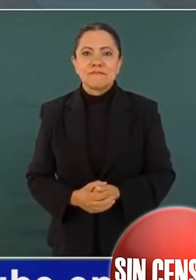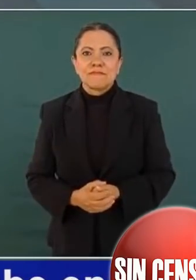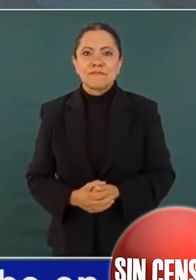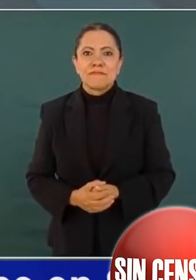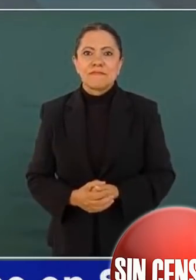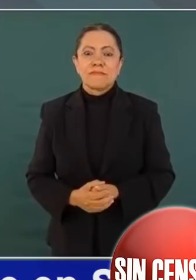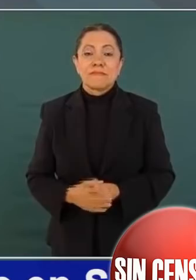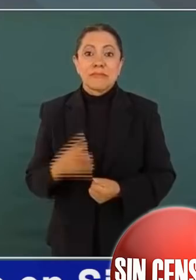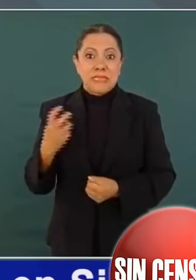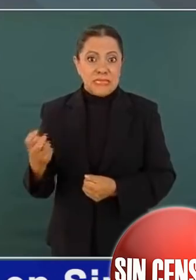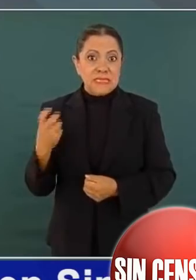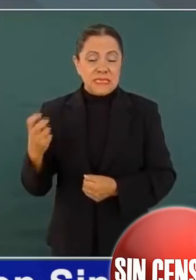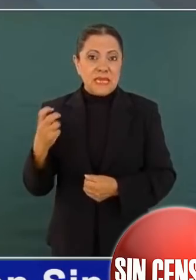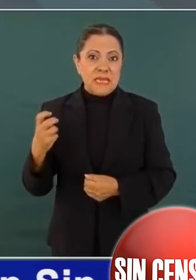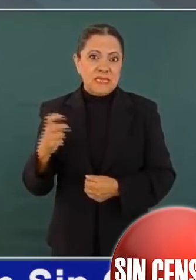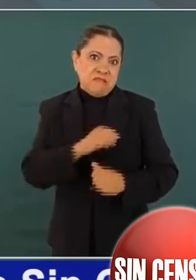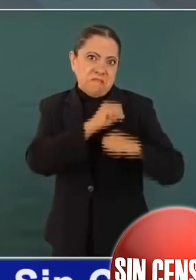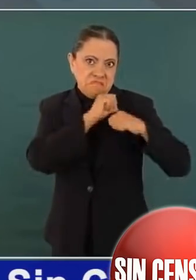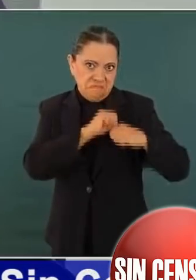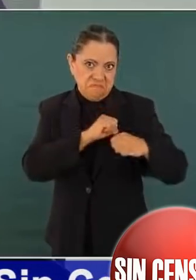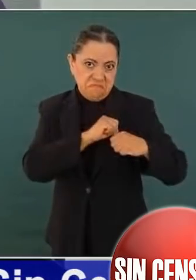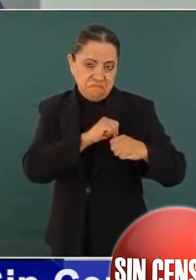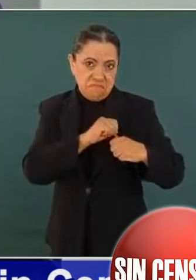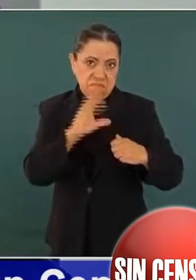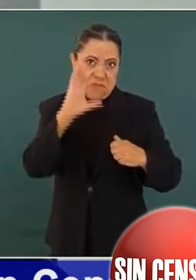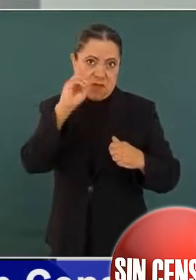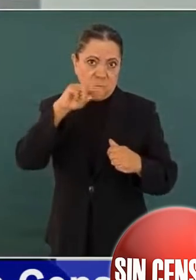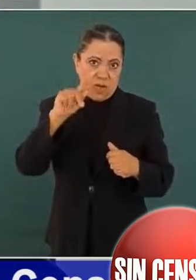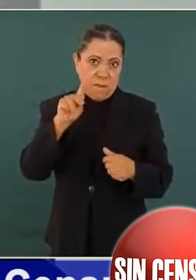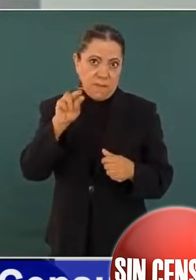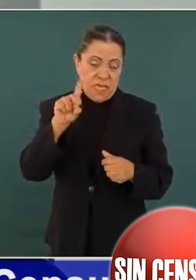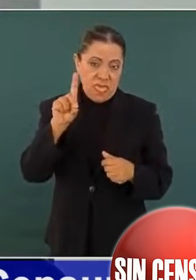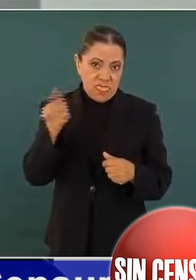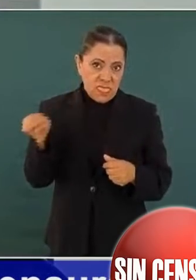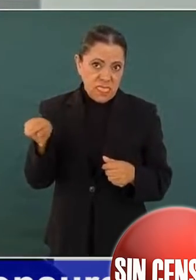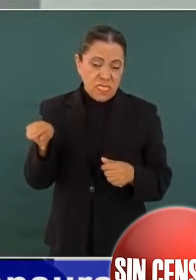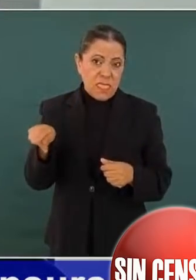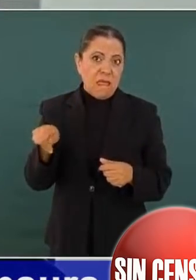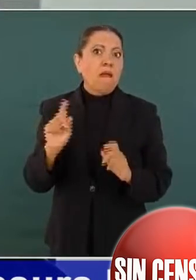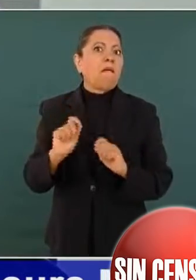ese cargo estuviese